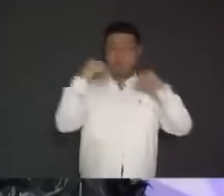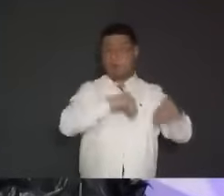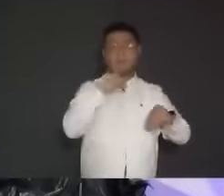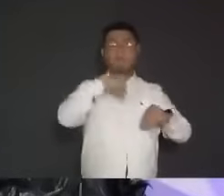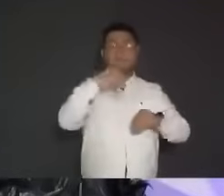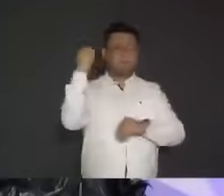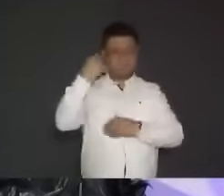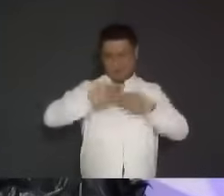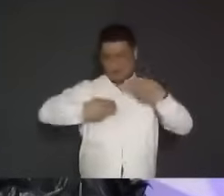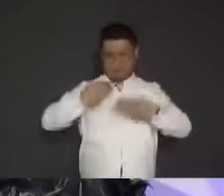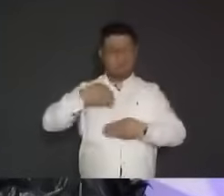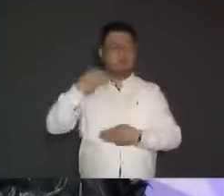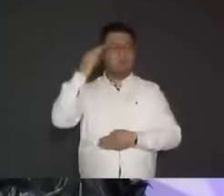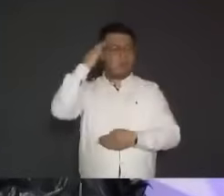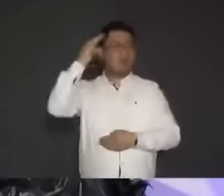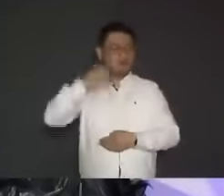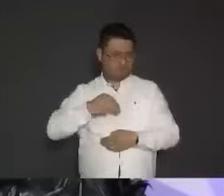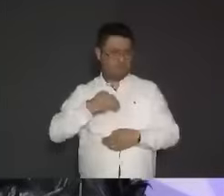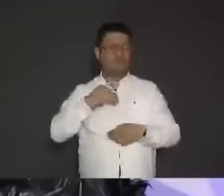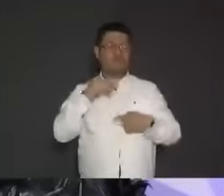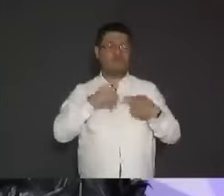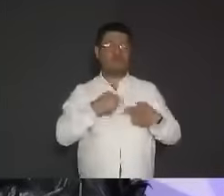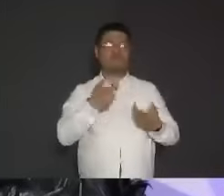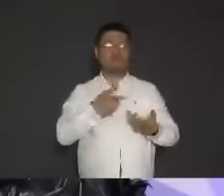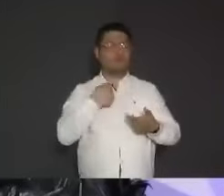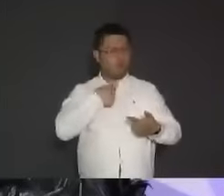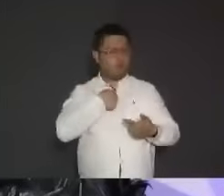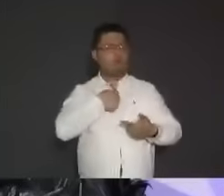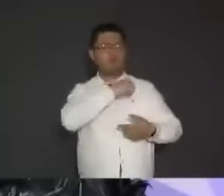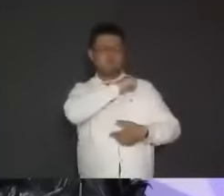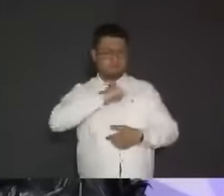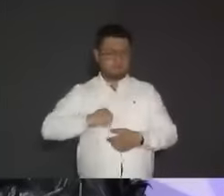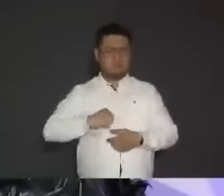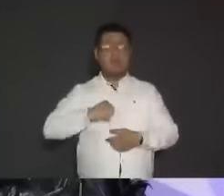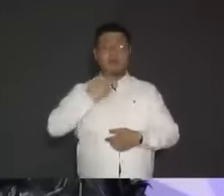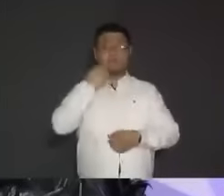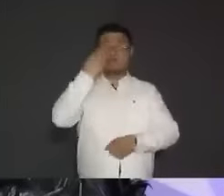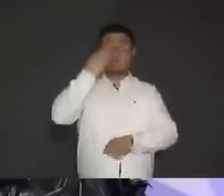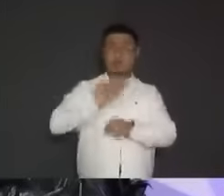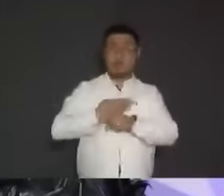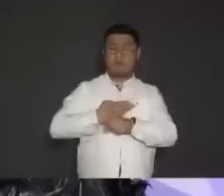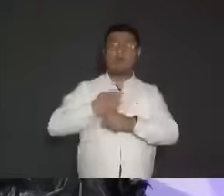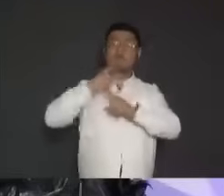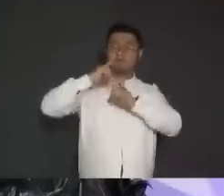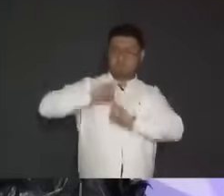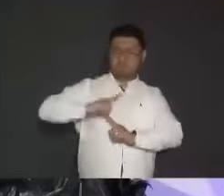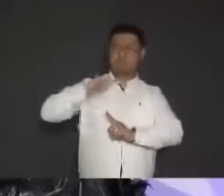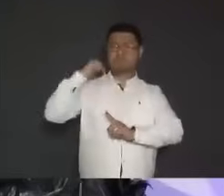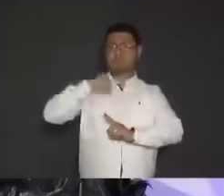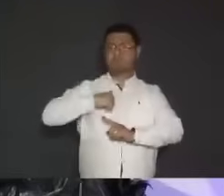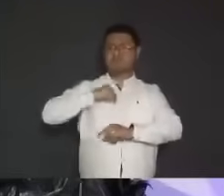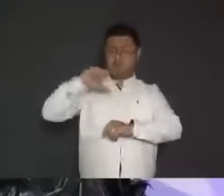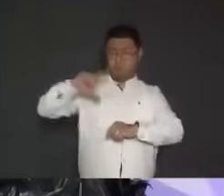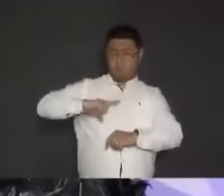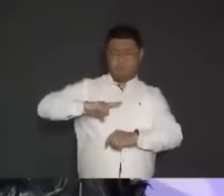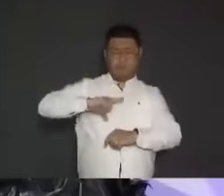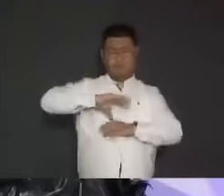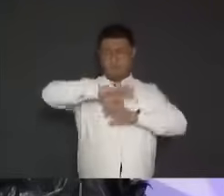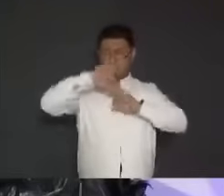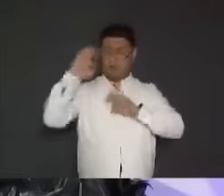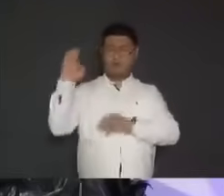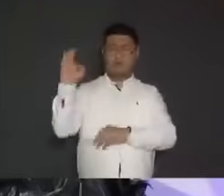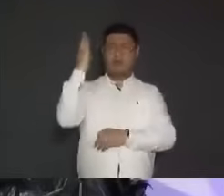y colegios de bachilleres. Como alcalde, diputado y como delegado del gobierno federal representando al